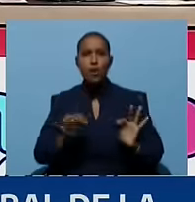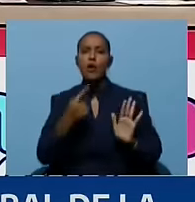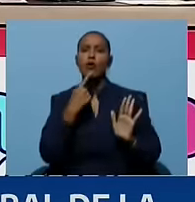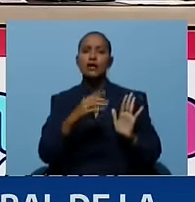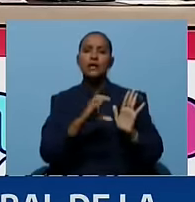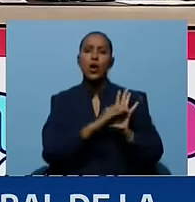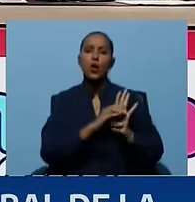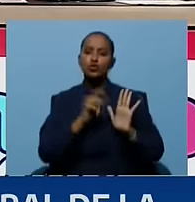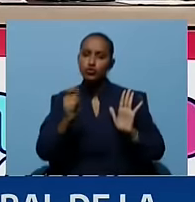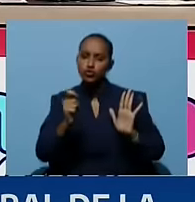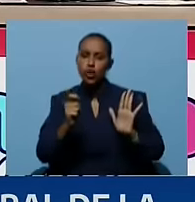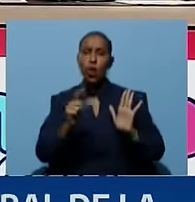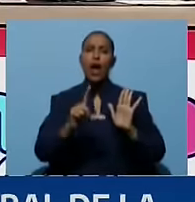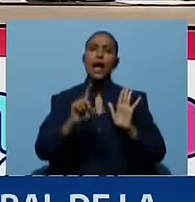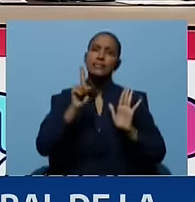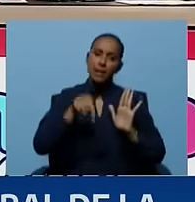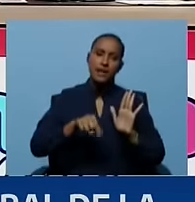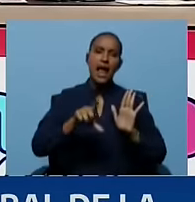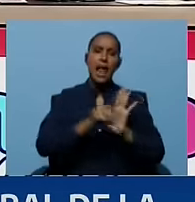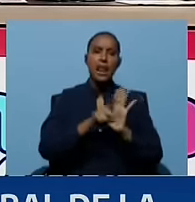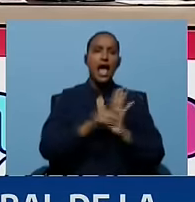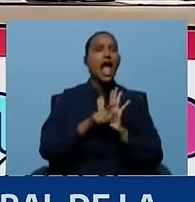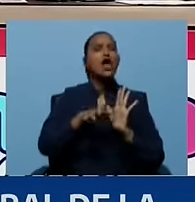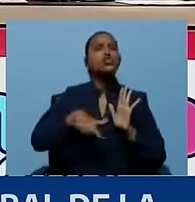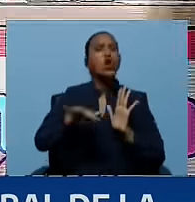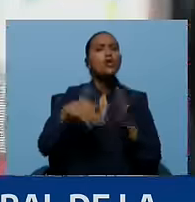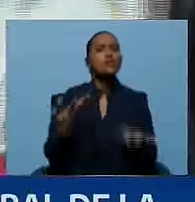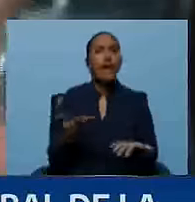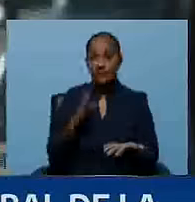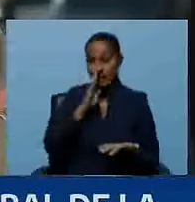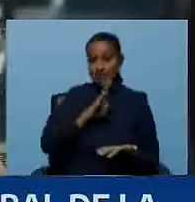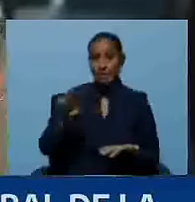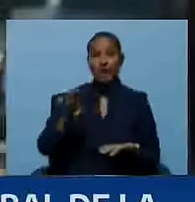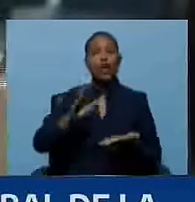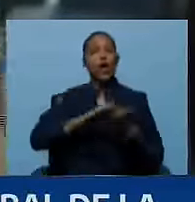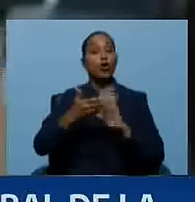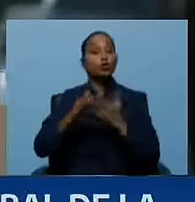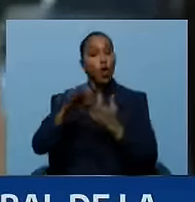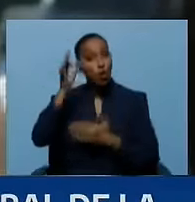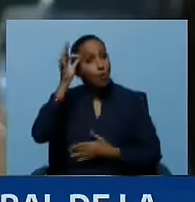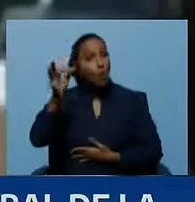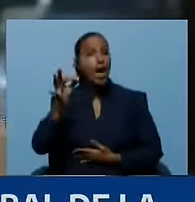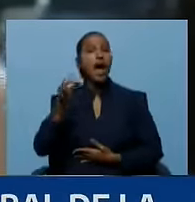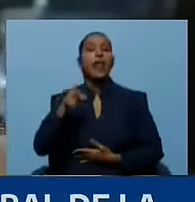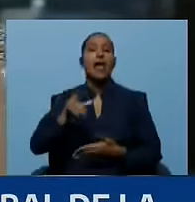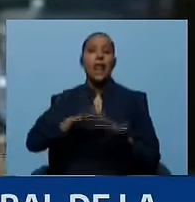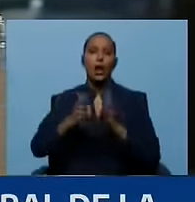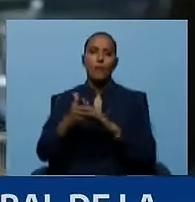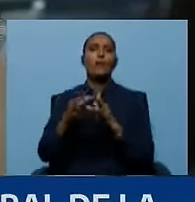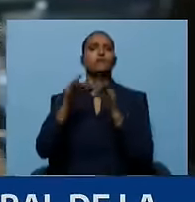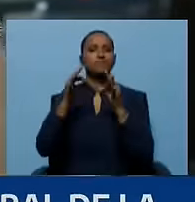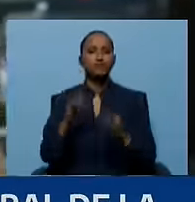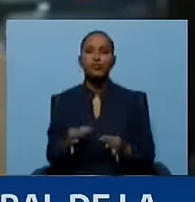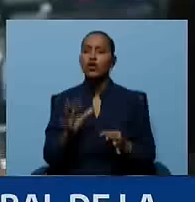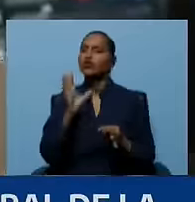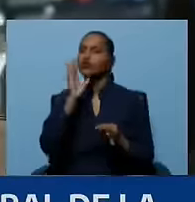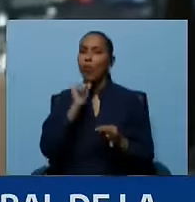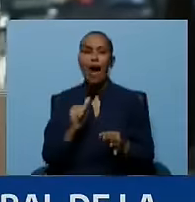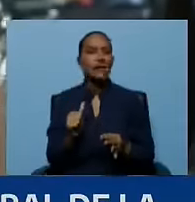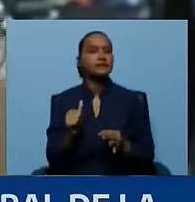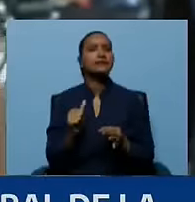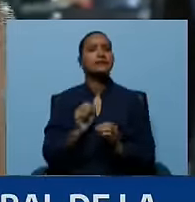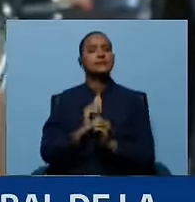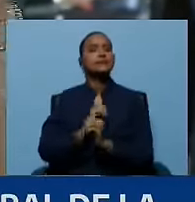ley. Directamente en las comunas, en los consejos comunales, en el poder popular, intransferible.